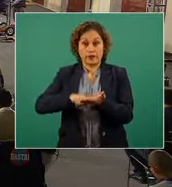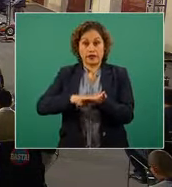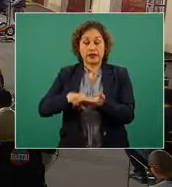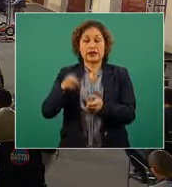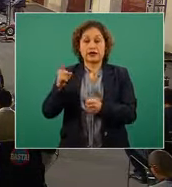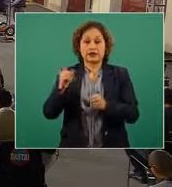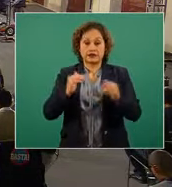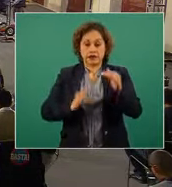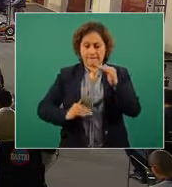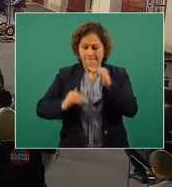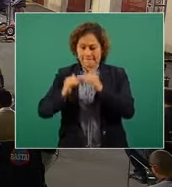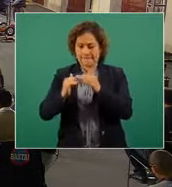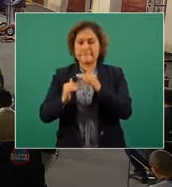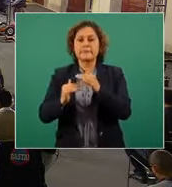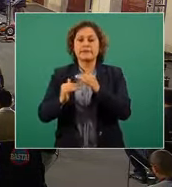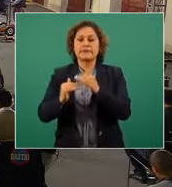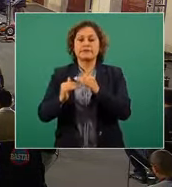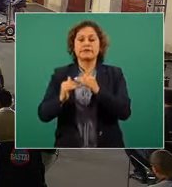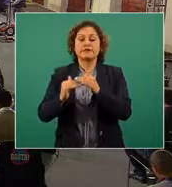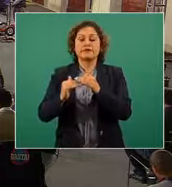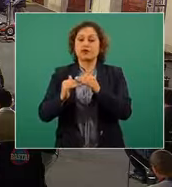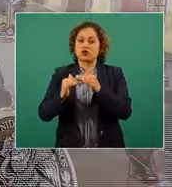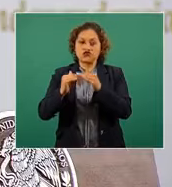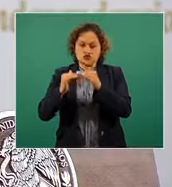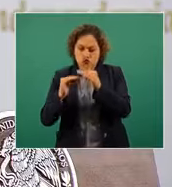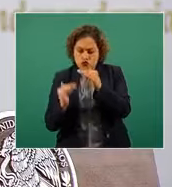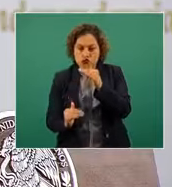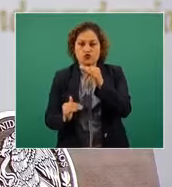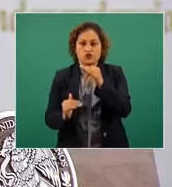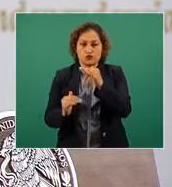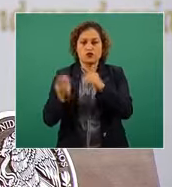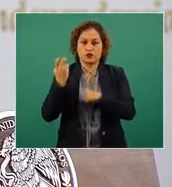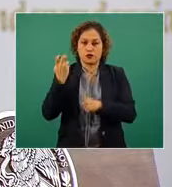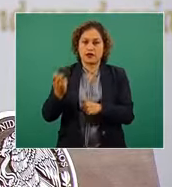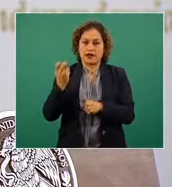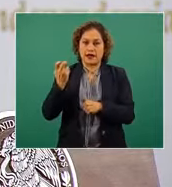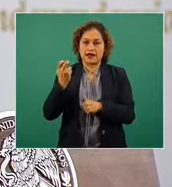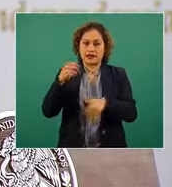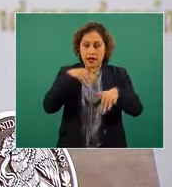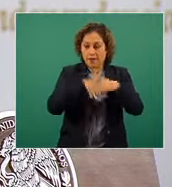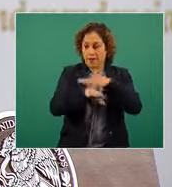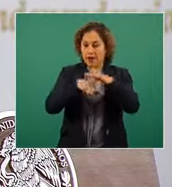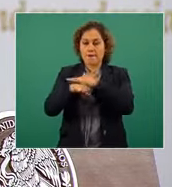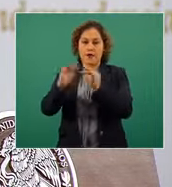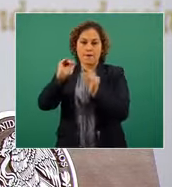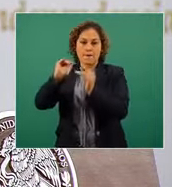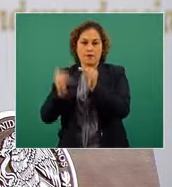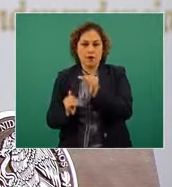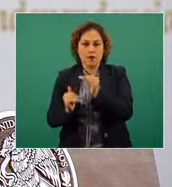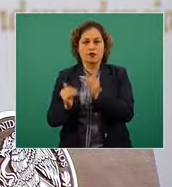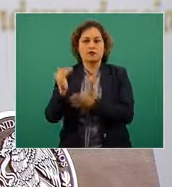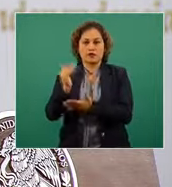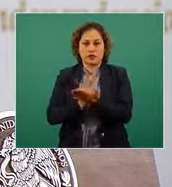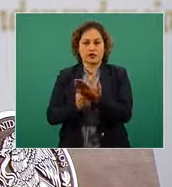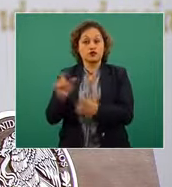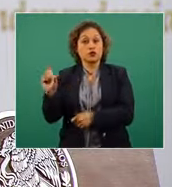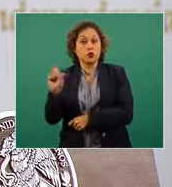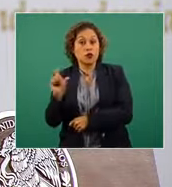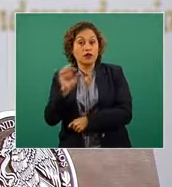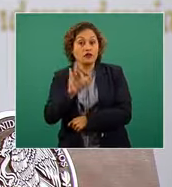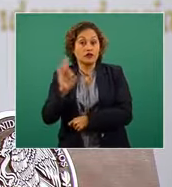entre las dos máximas cargas hospitalarias, que fue el 2 de octubre, donde